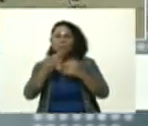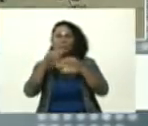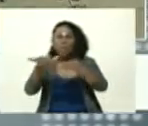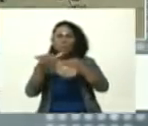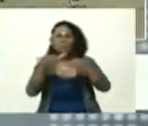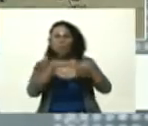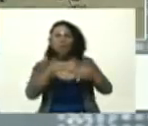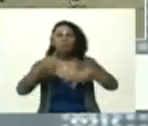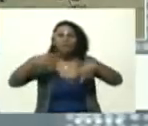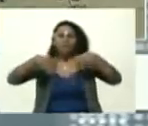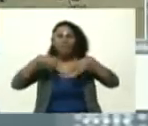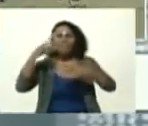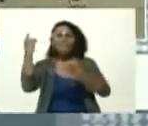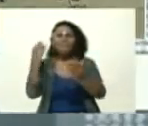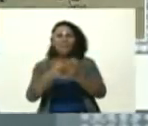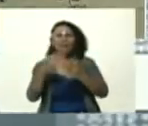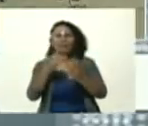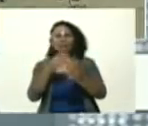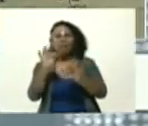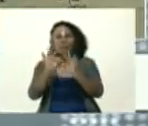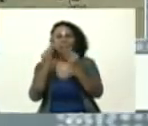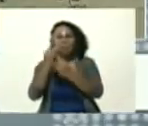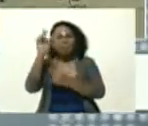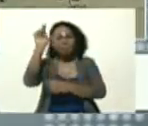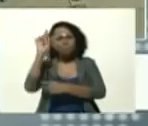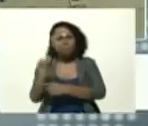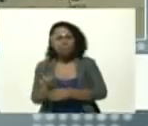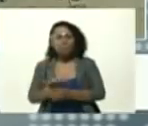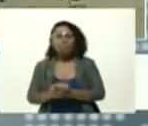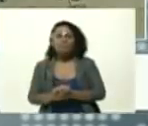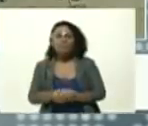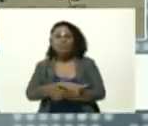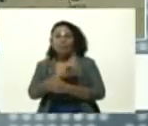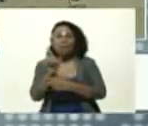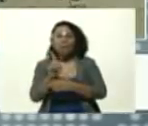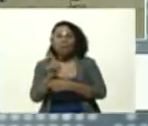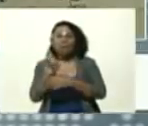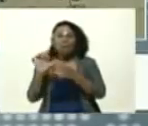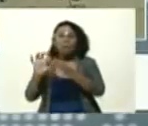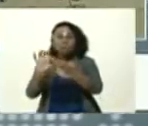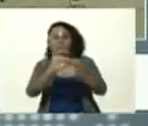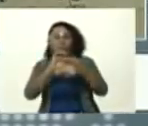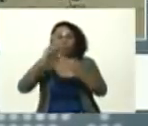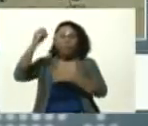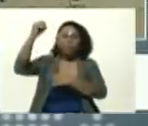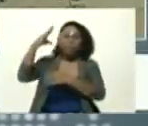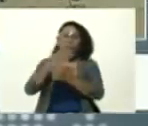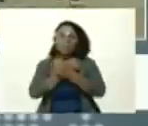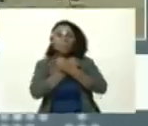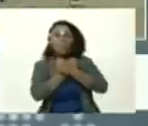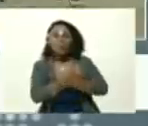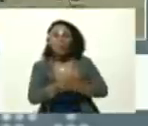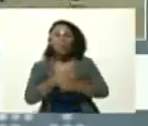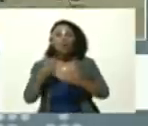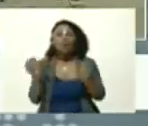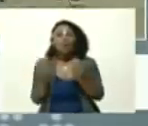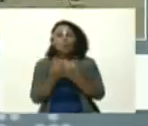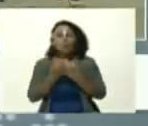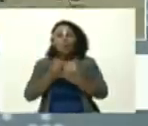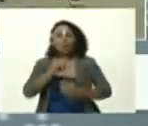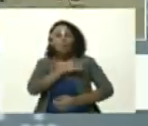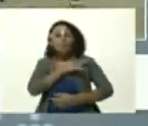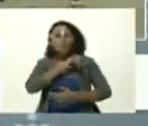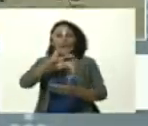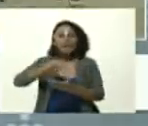pasean diarias miles de familias, y lo hemos unido en luz y en amor con la Universidad Central